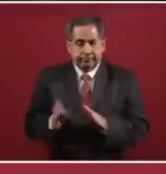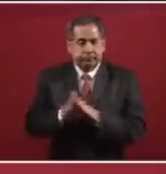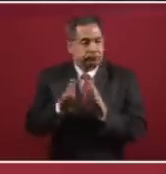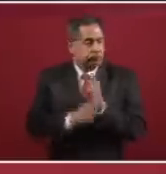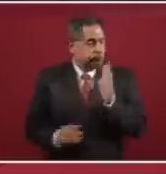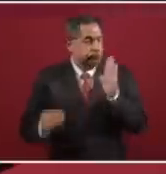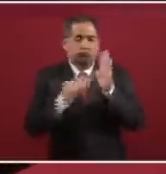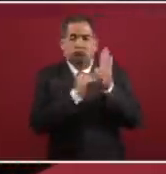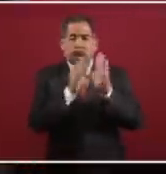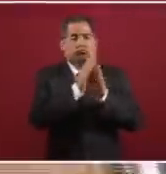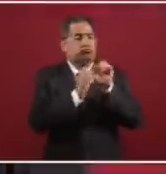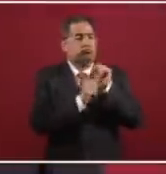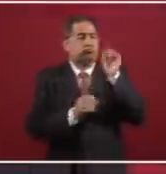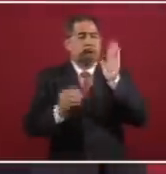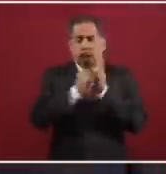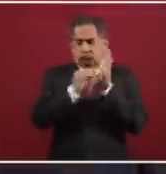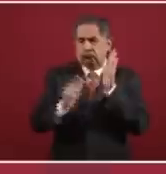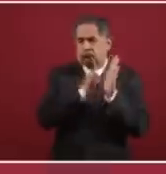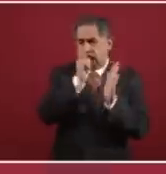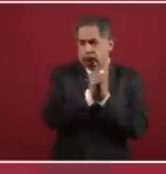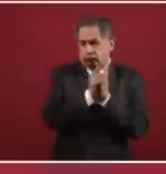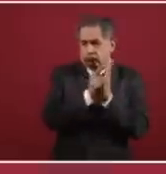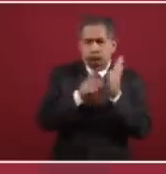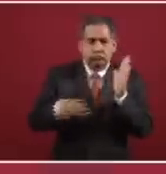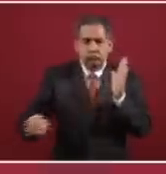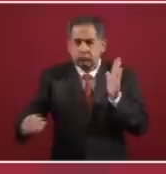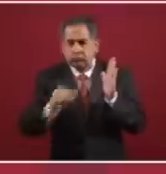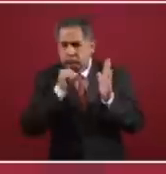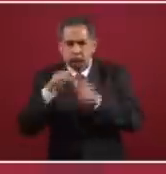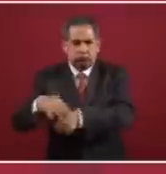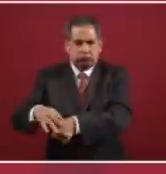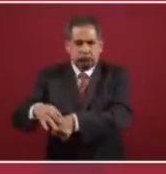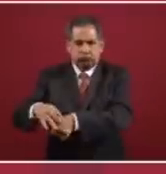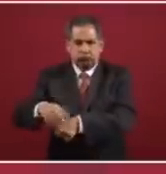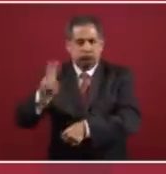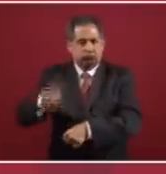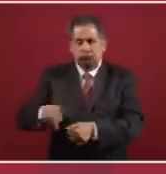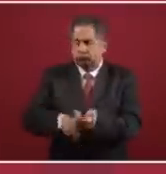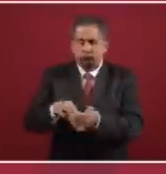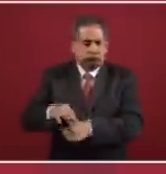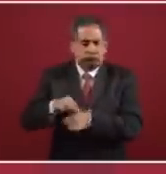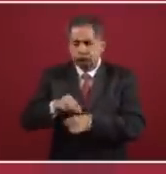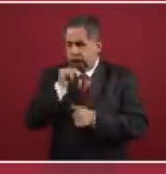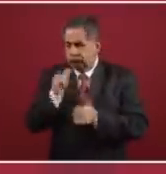se convirtió en ley no se vio reflejado